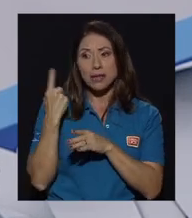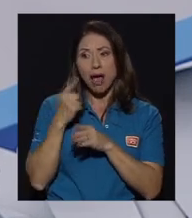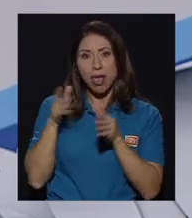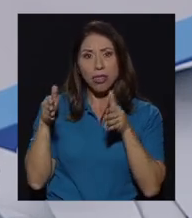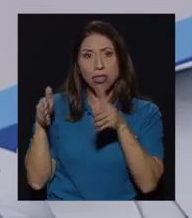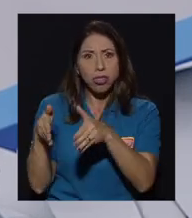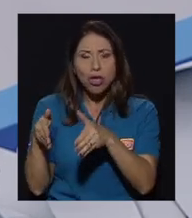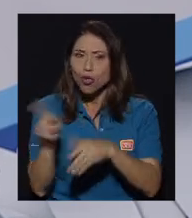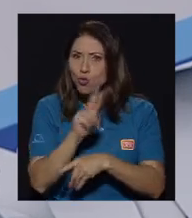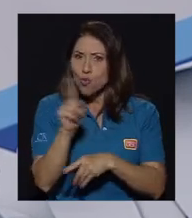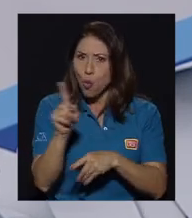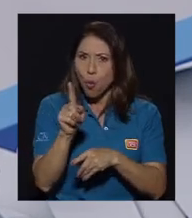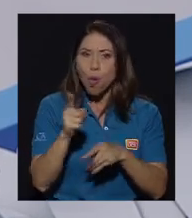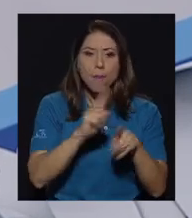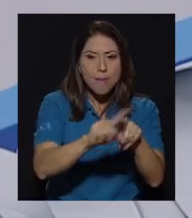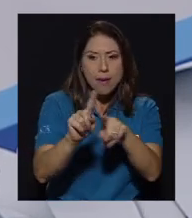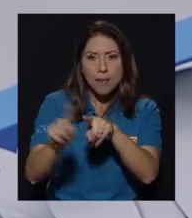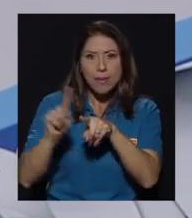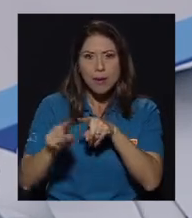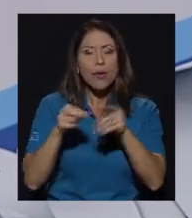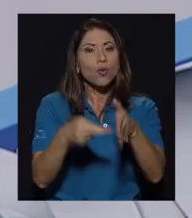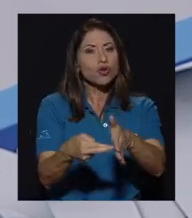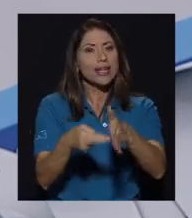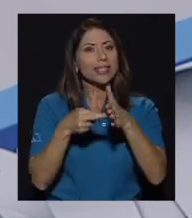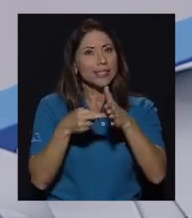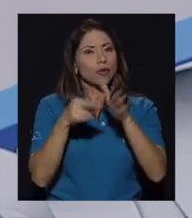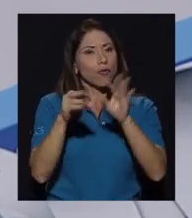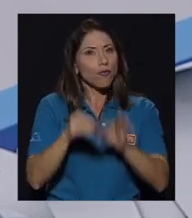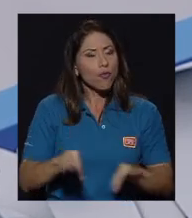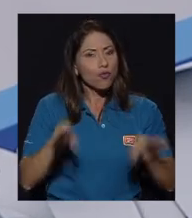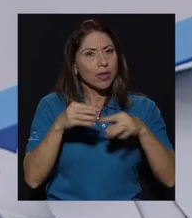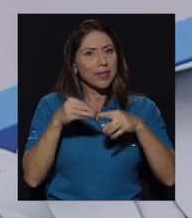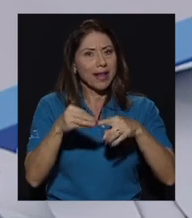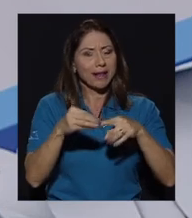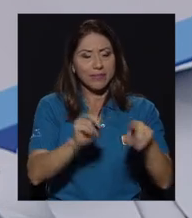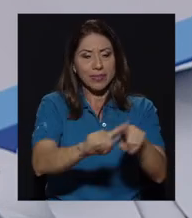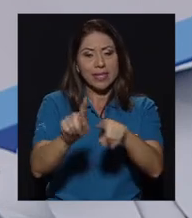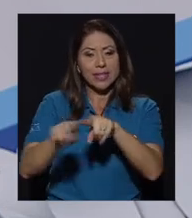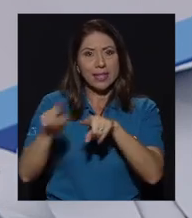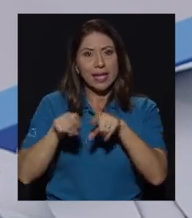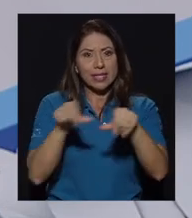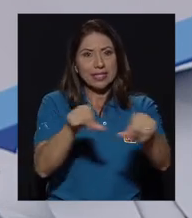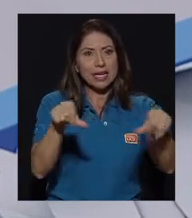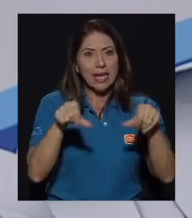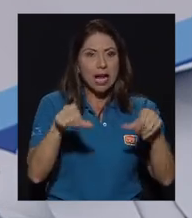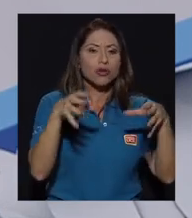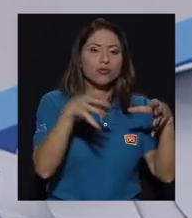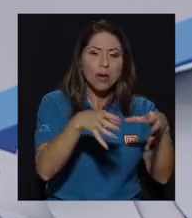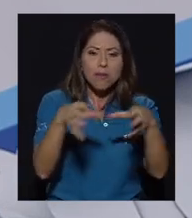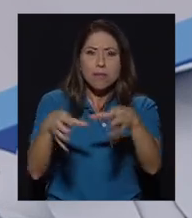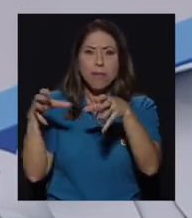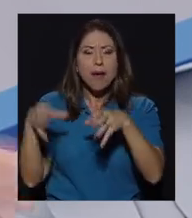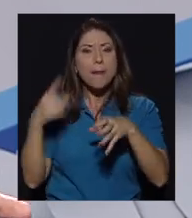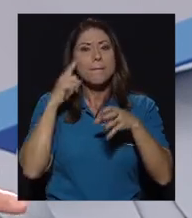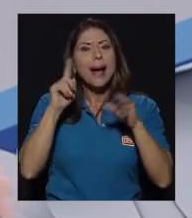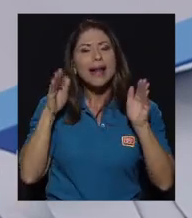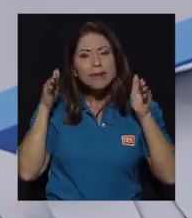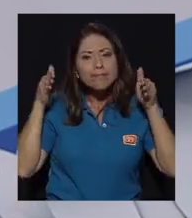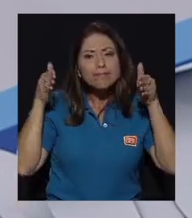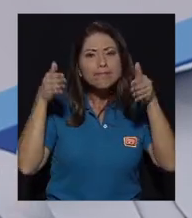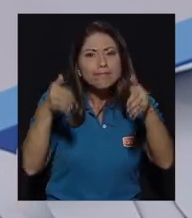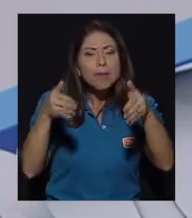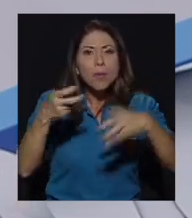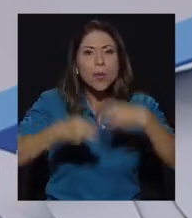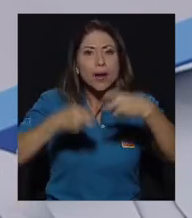disciplina sino que un requisito fundamental el que sea interdisciplinario para abordar problemas específicos de comunidades